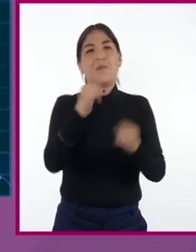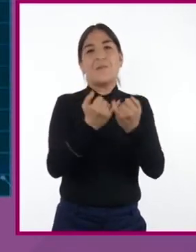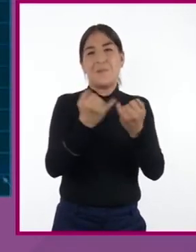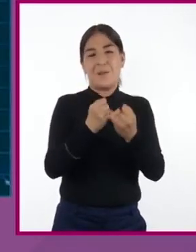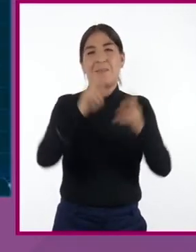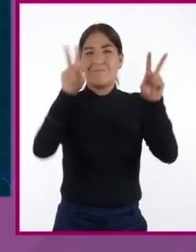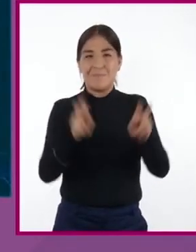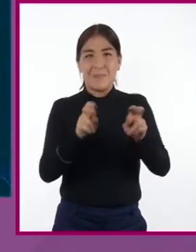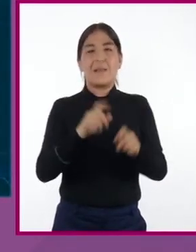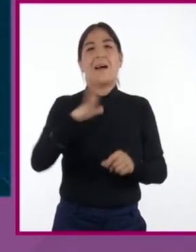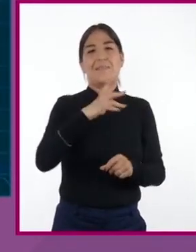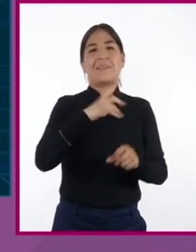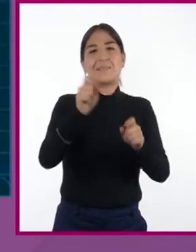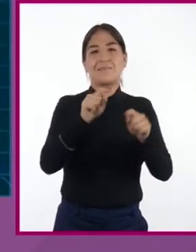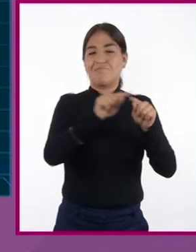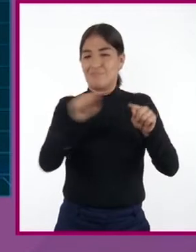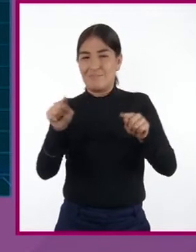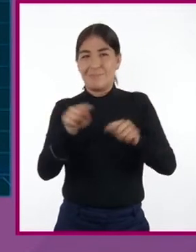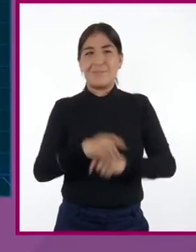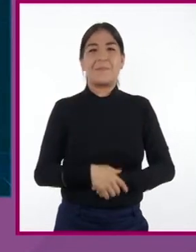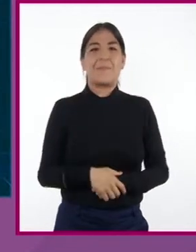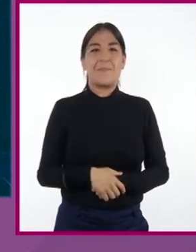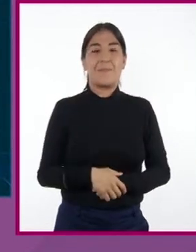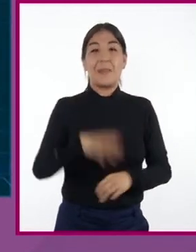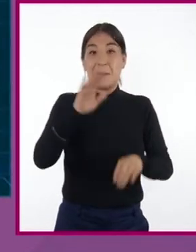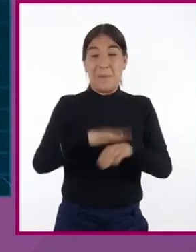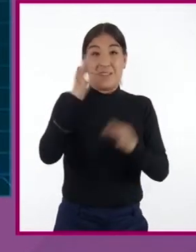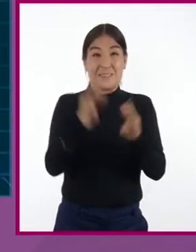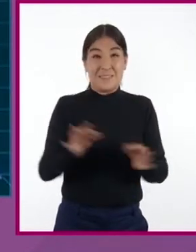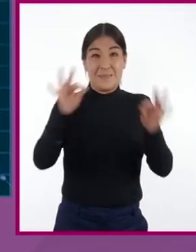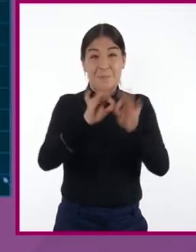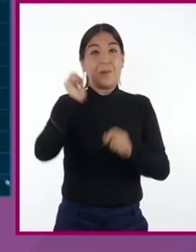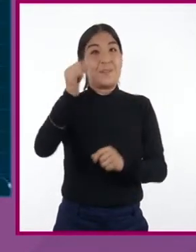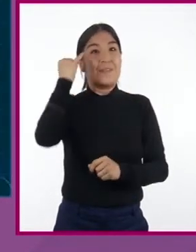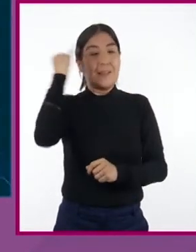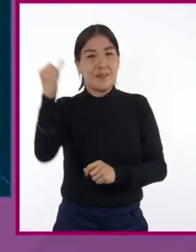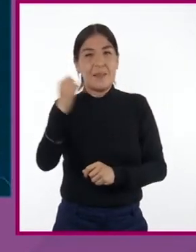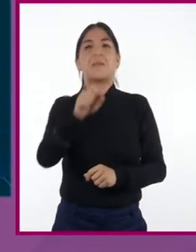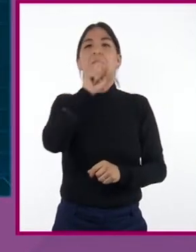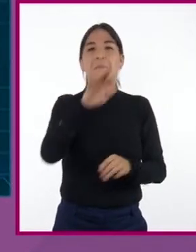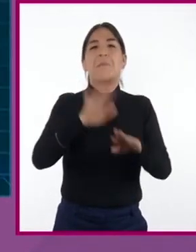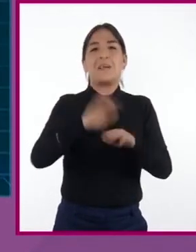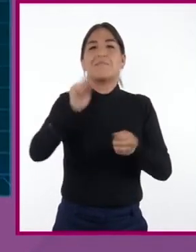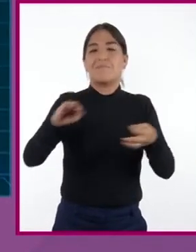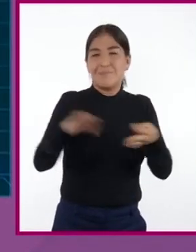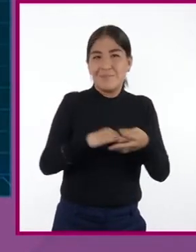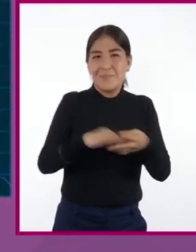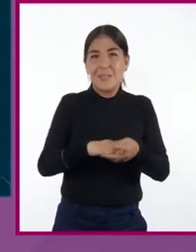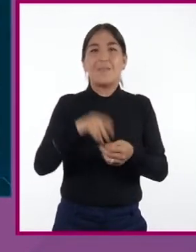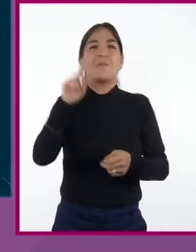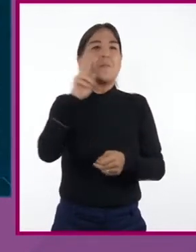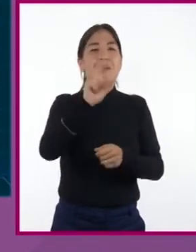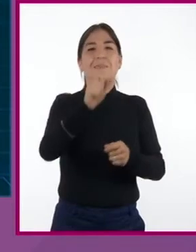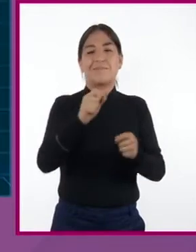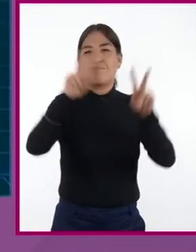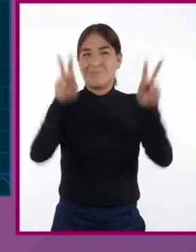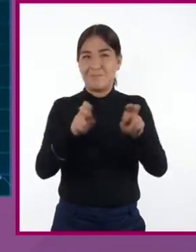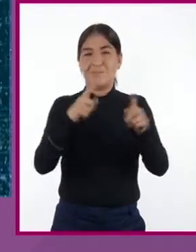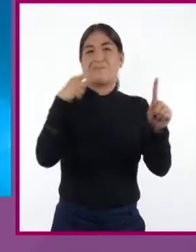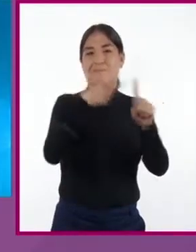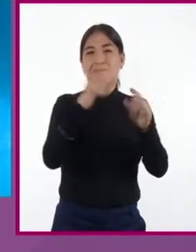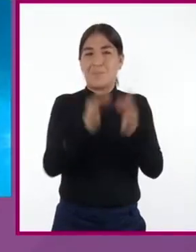sí por medio de líneas. Entre más importante es una idea, más cercana se encuentra al tema